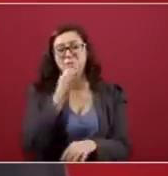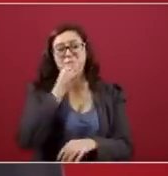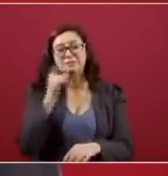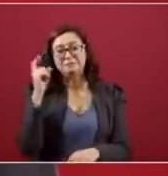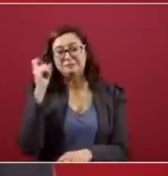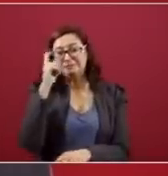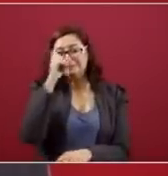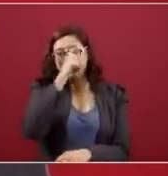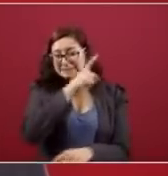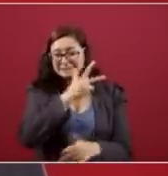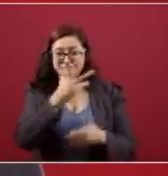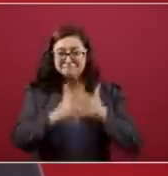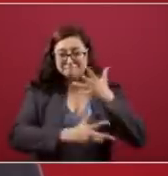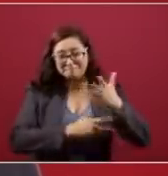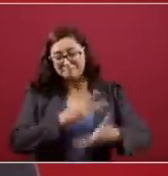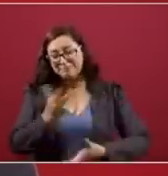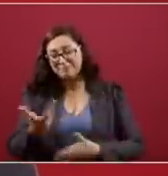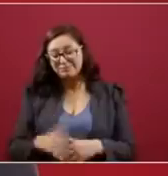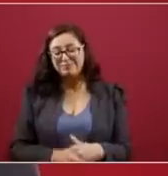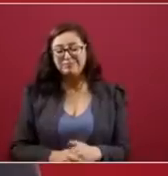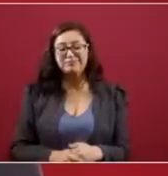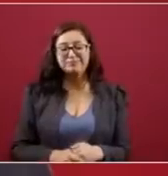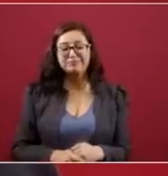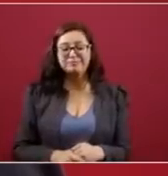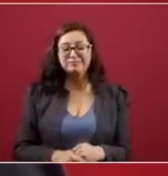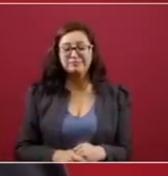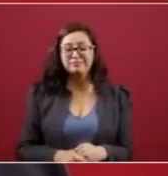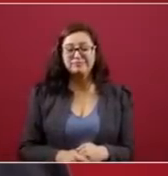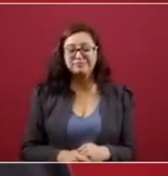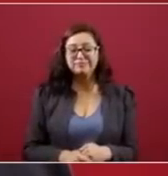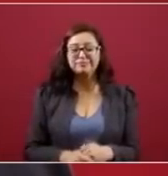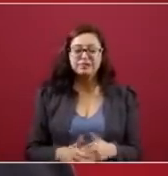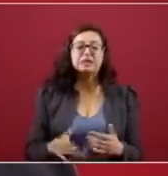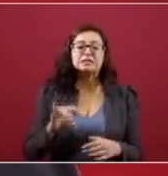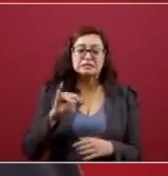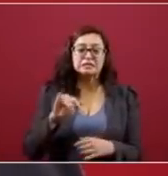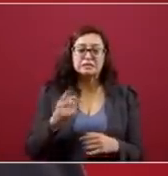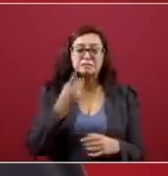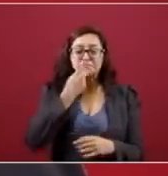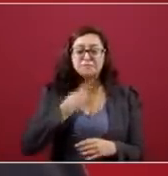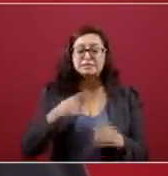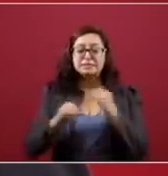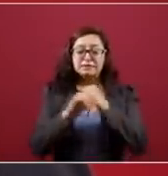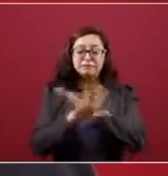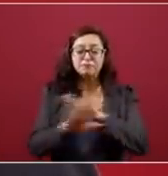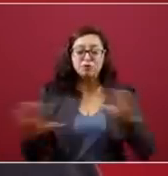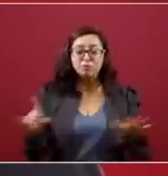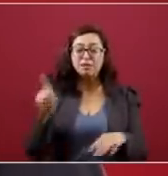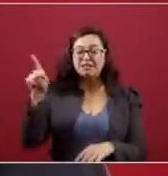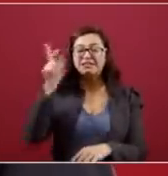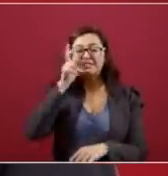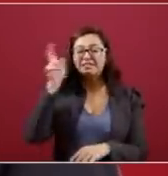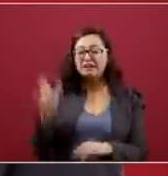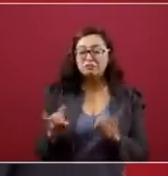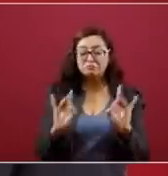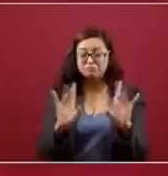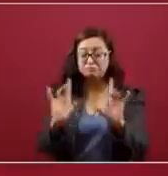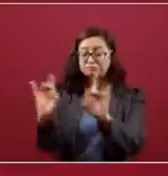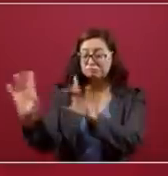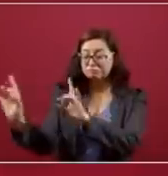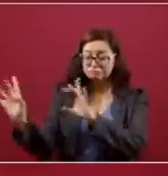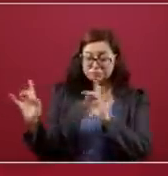difíciles, complejos. Entonces sí tengo el informe de lo que sucedió en Hidalgo. Seguimos